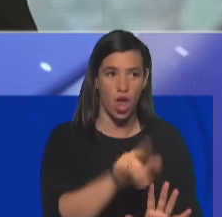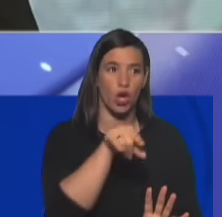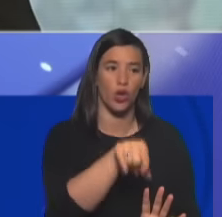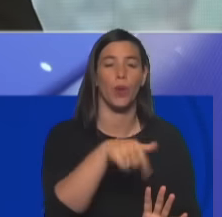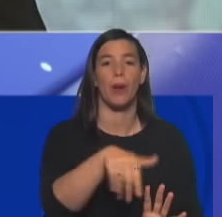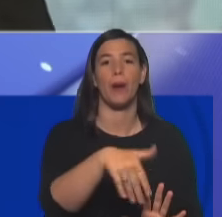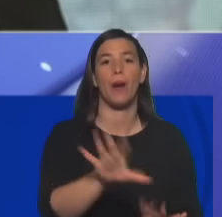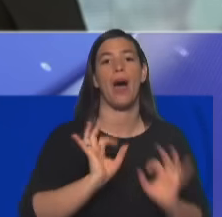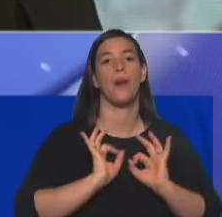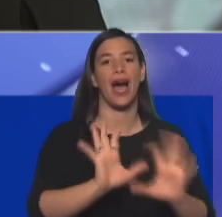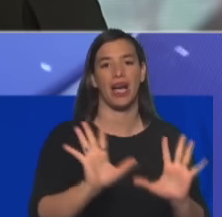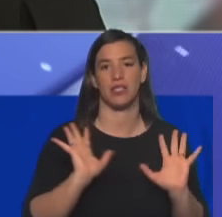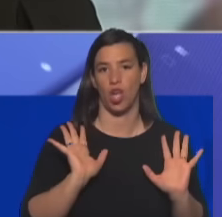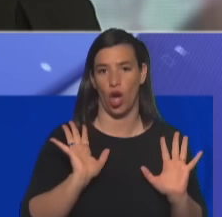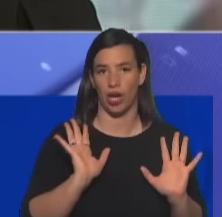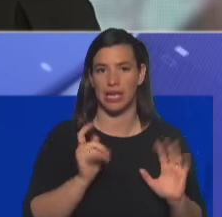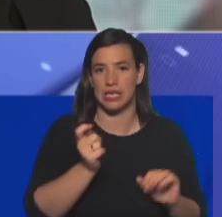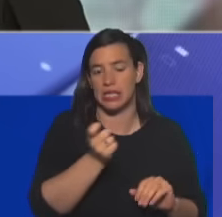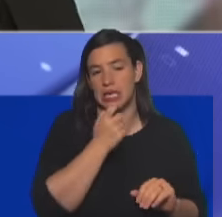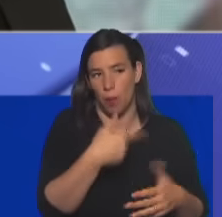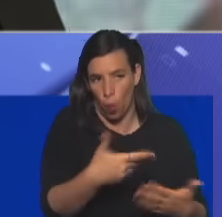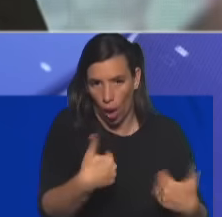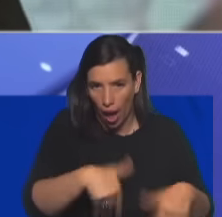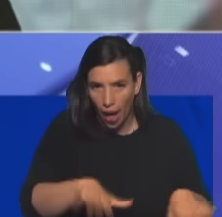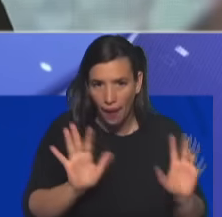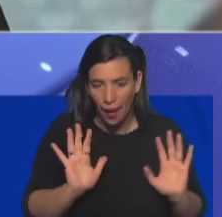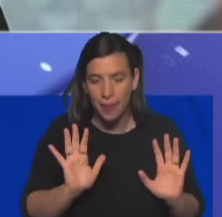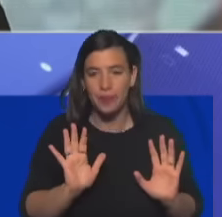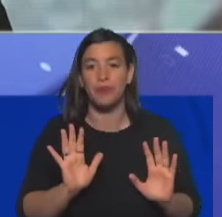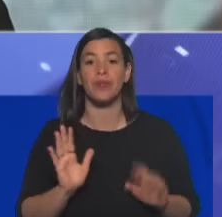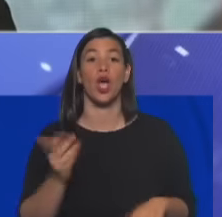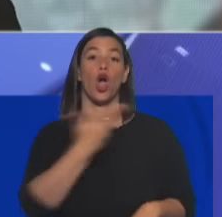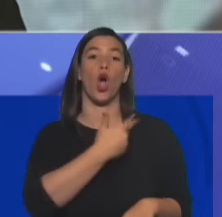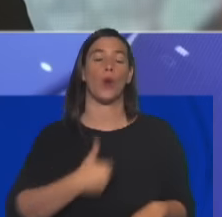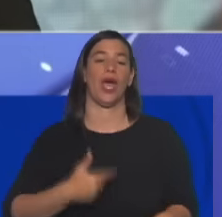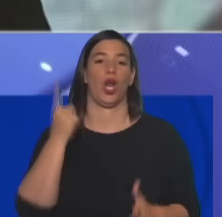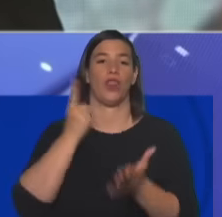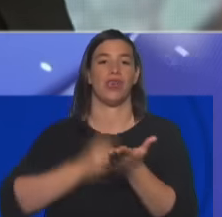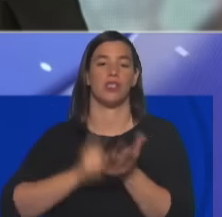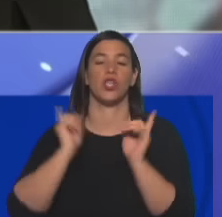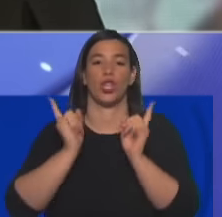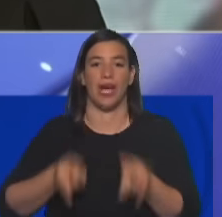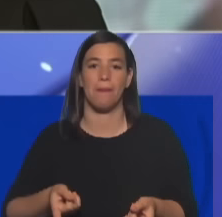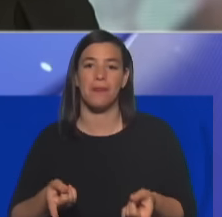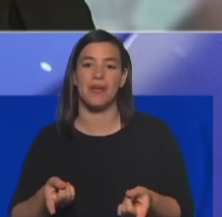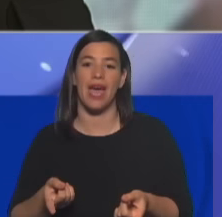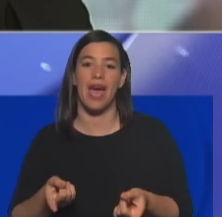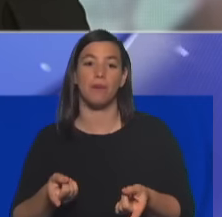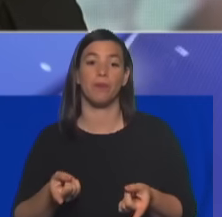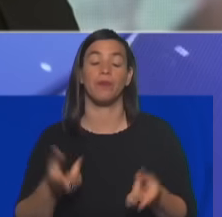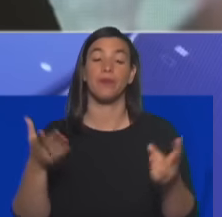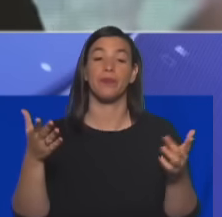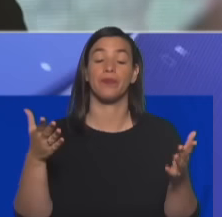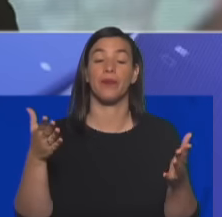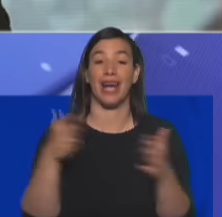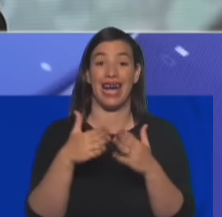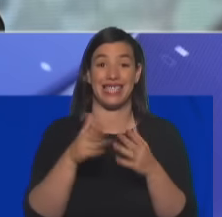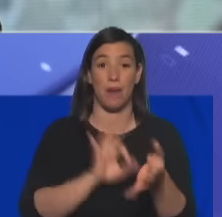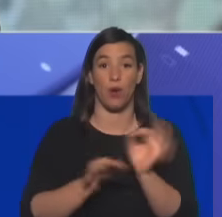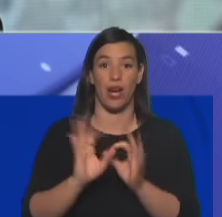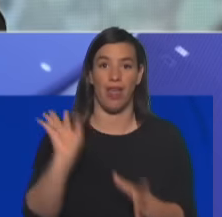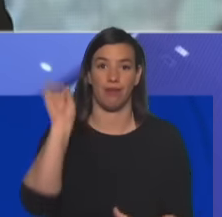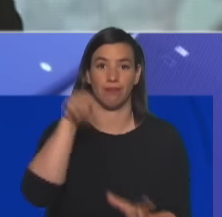vacaciones si tenían los días correspondientes. A su vez, el gobierno tomó la decisión de introducir adentro de la Casa de la Moneda un nuevo